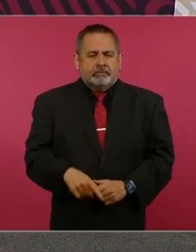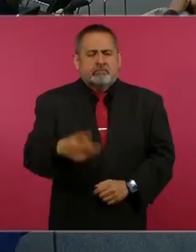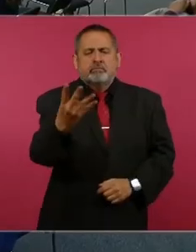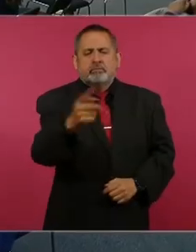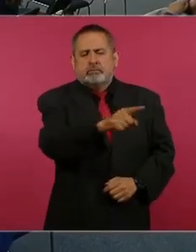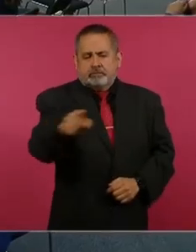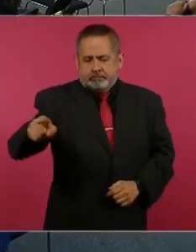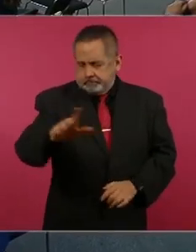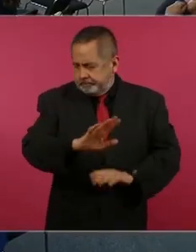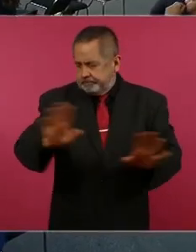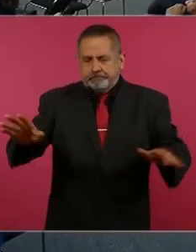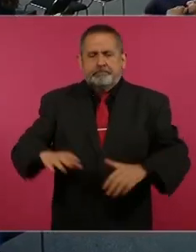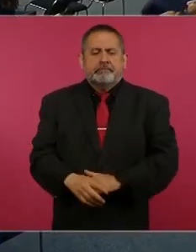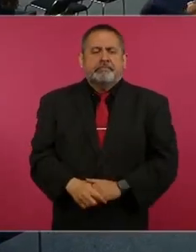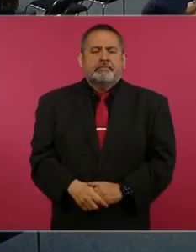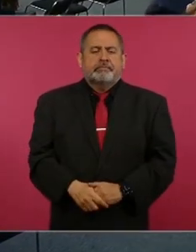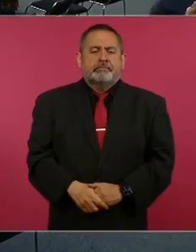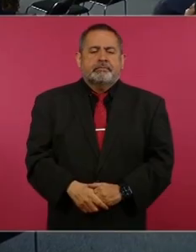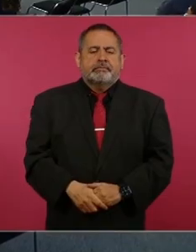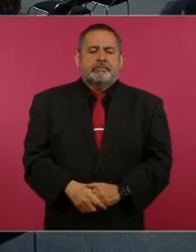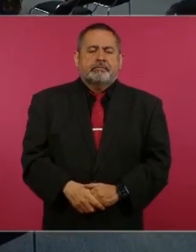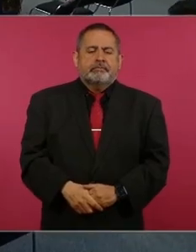Los cuatro.